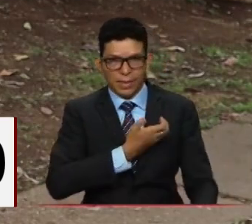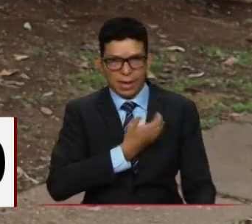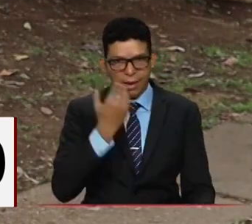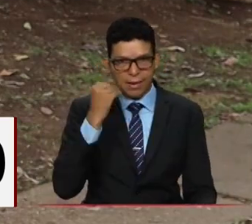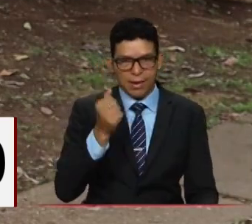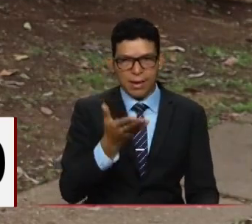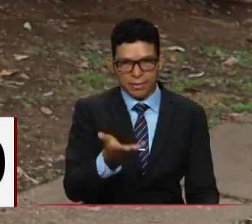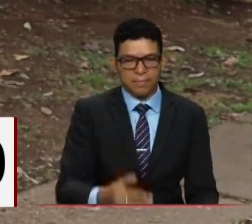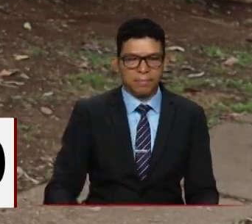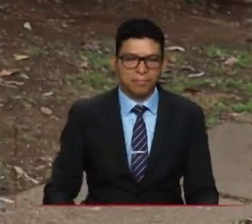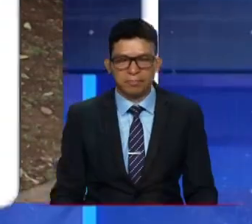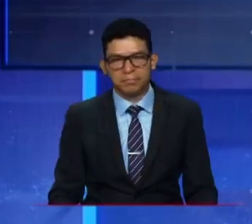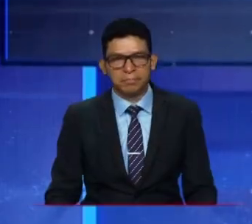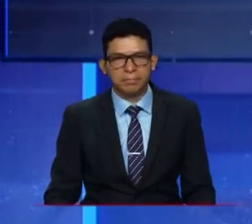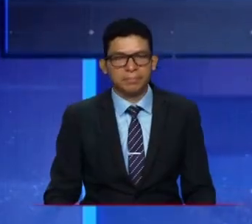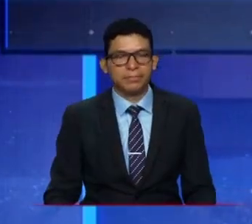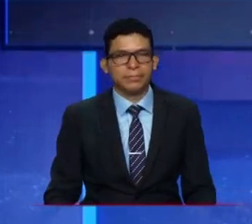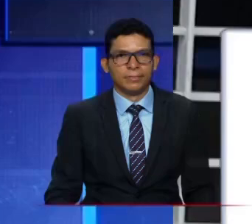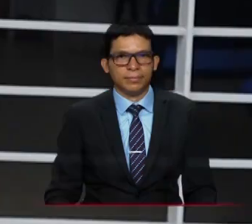pronunció